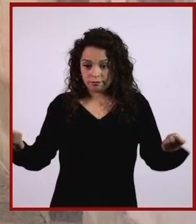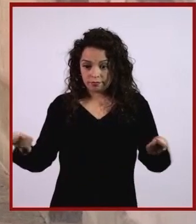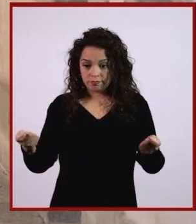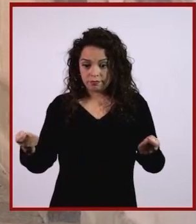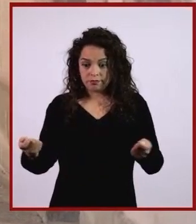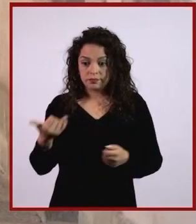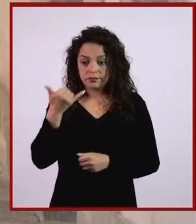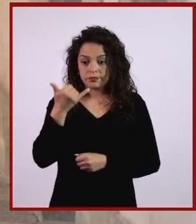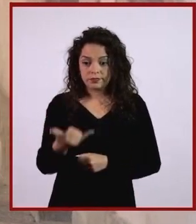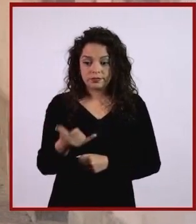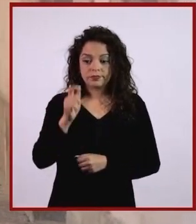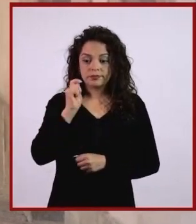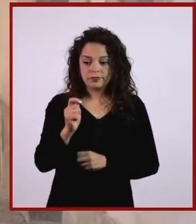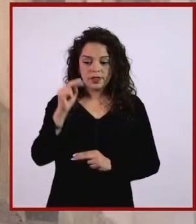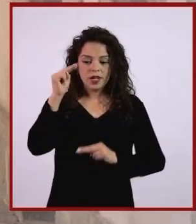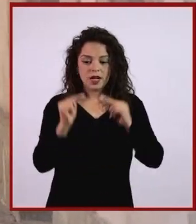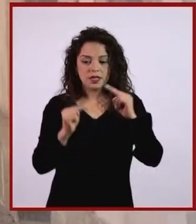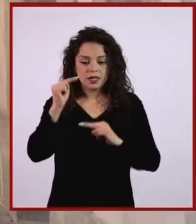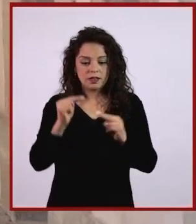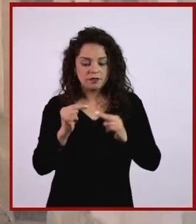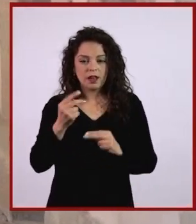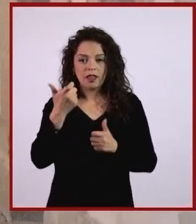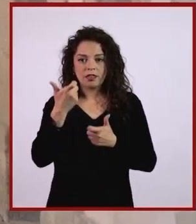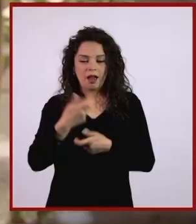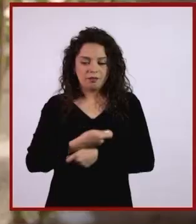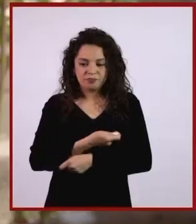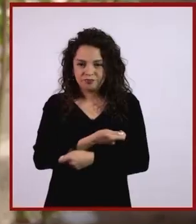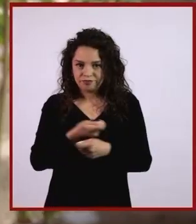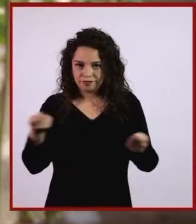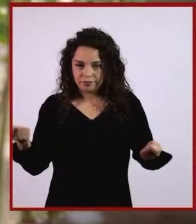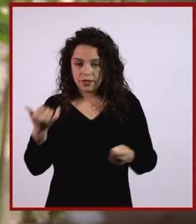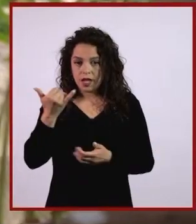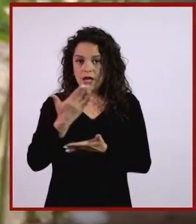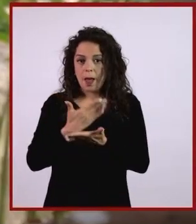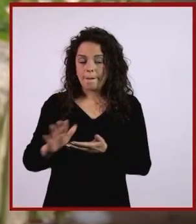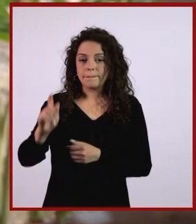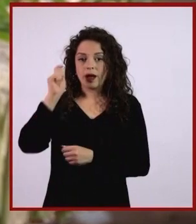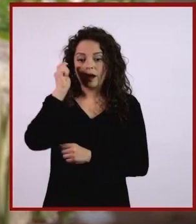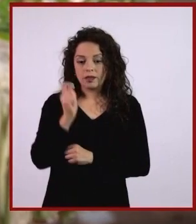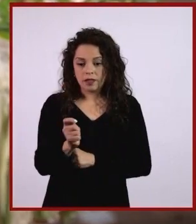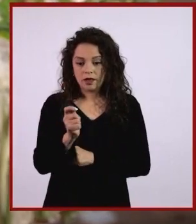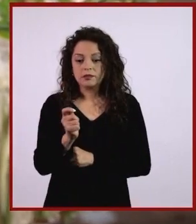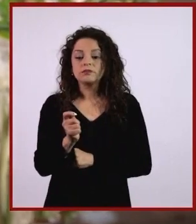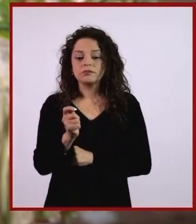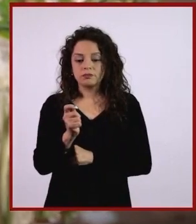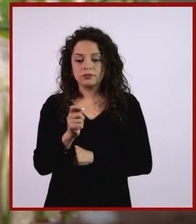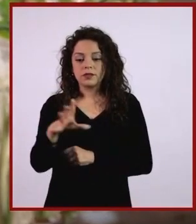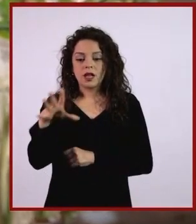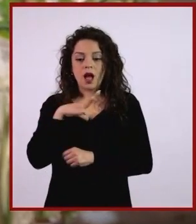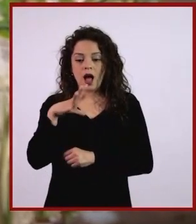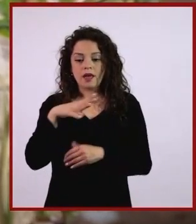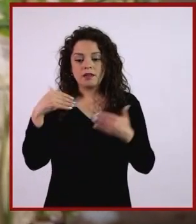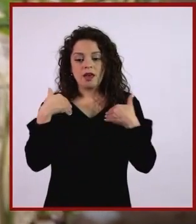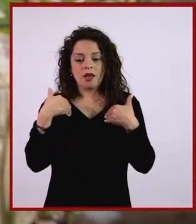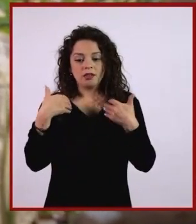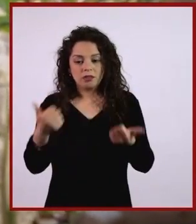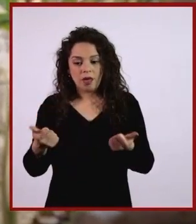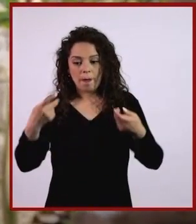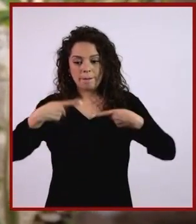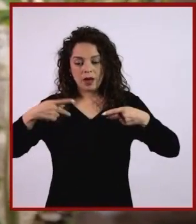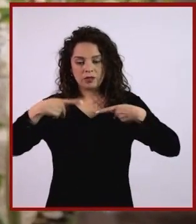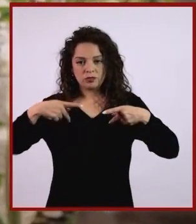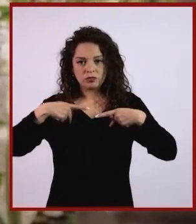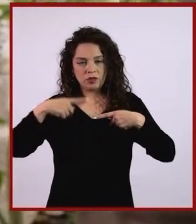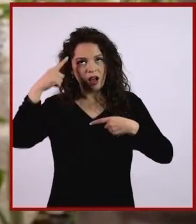la población y la brecha en el nivel de ingresos. Además del grado de polarización y el índice de